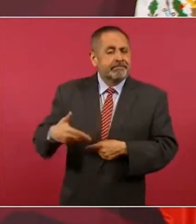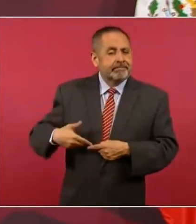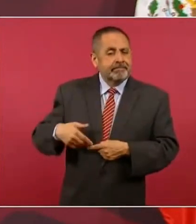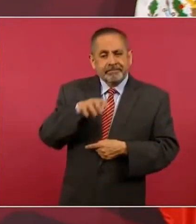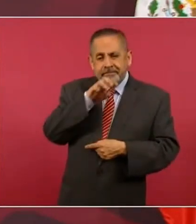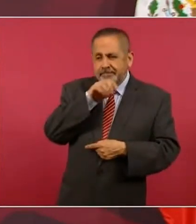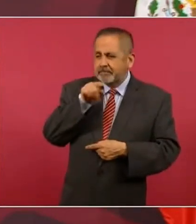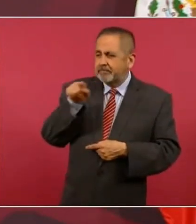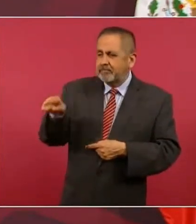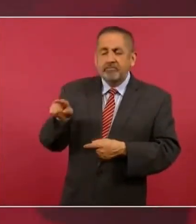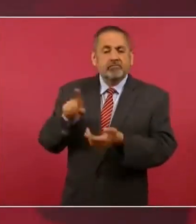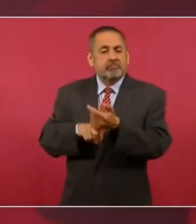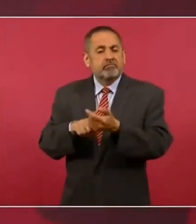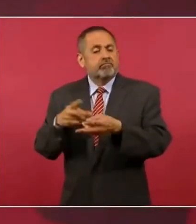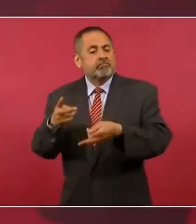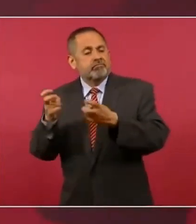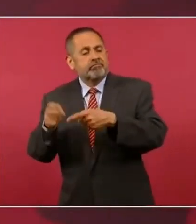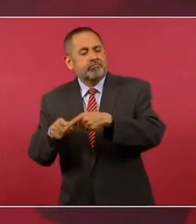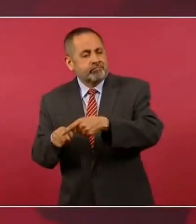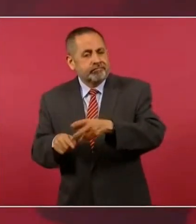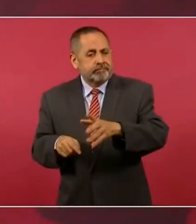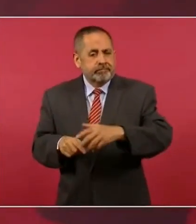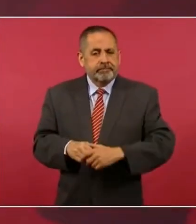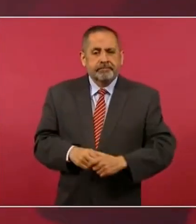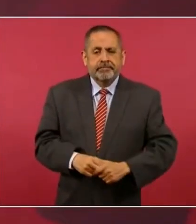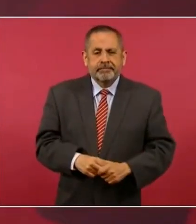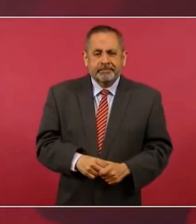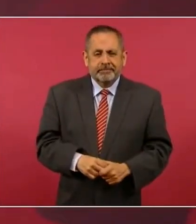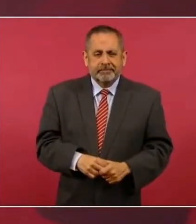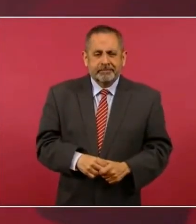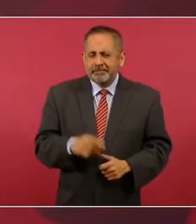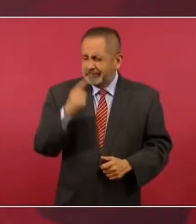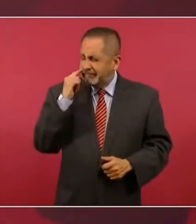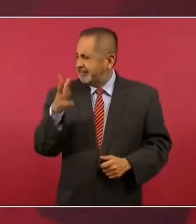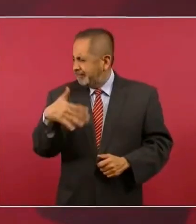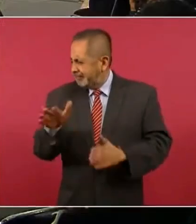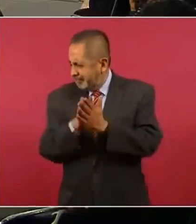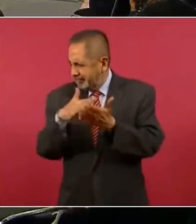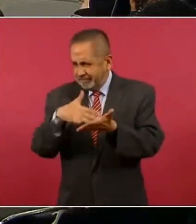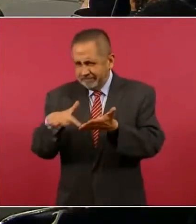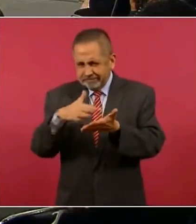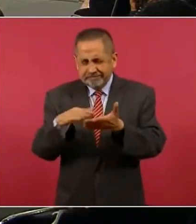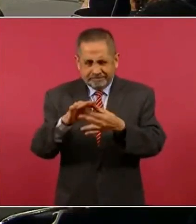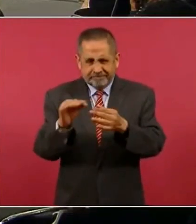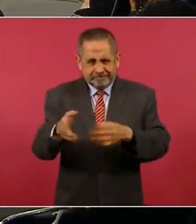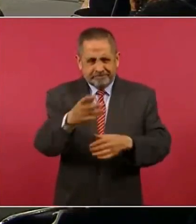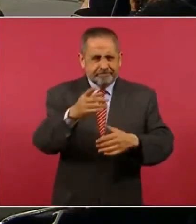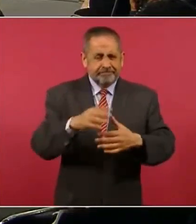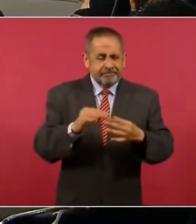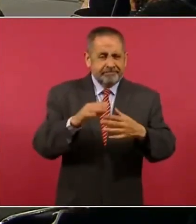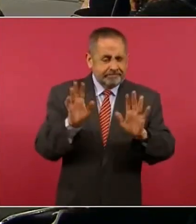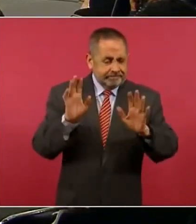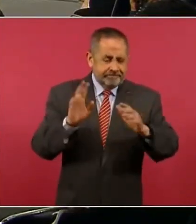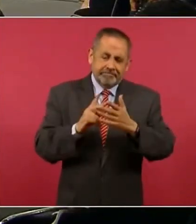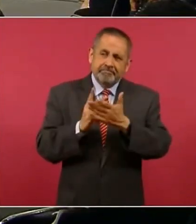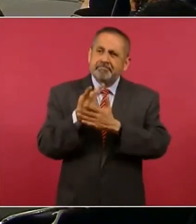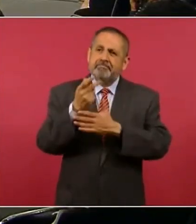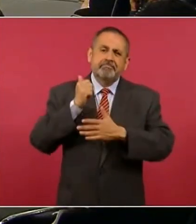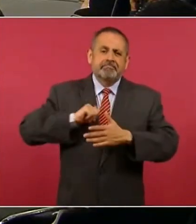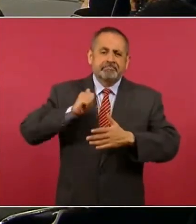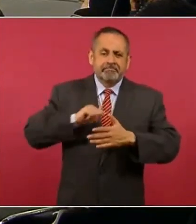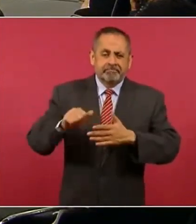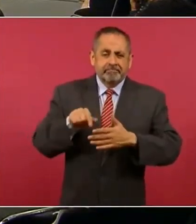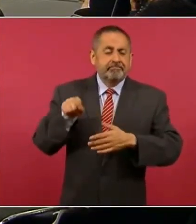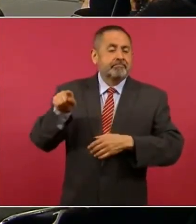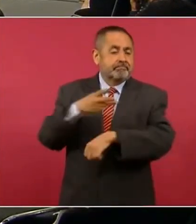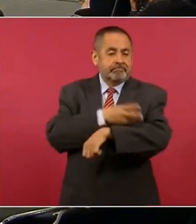unos sacos, unos costales de guayule. Creo, busca ver si es una planta, ya no